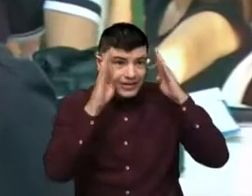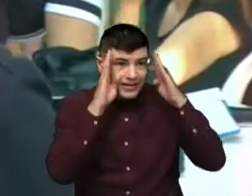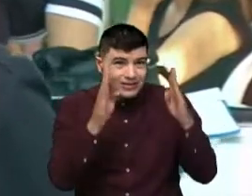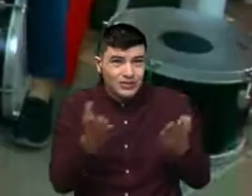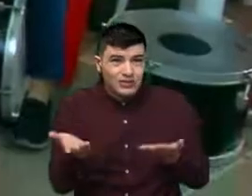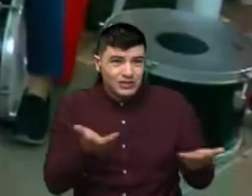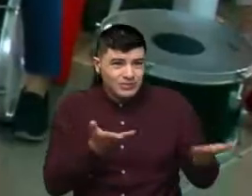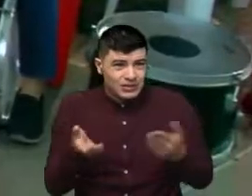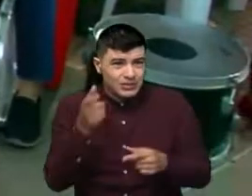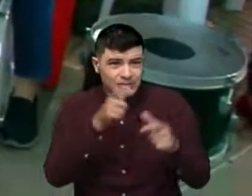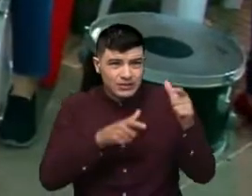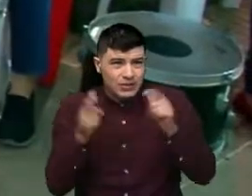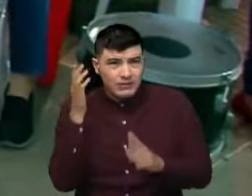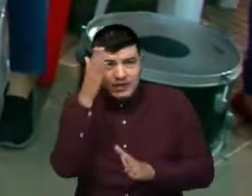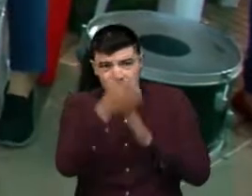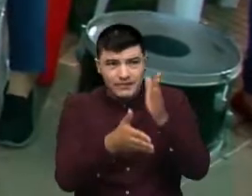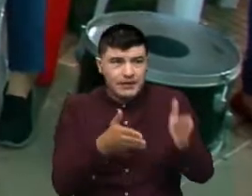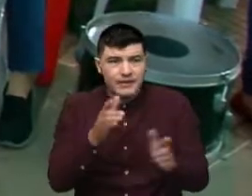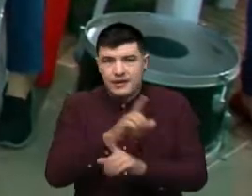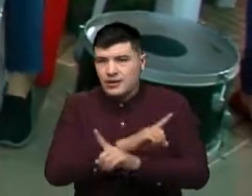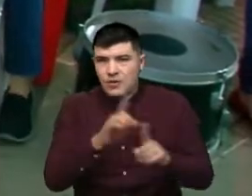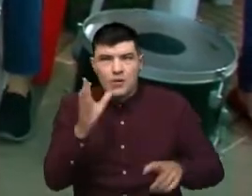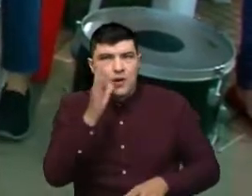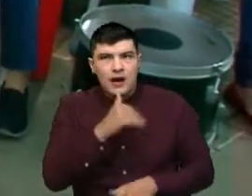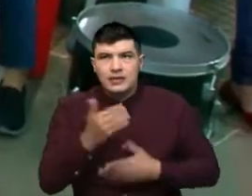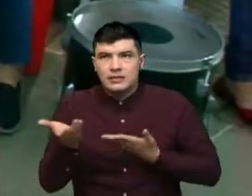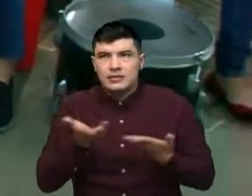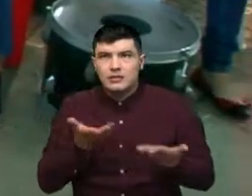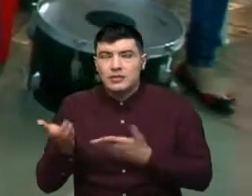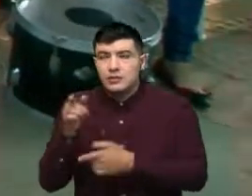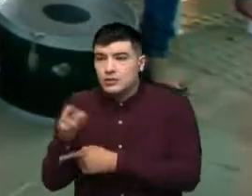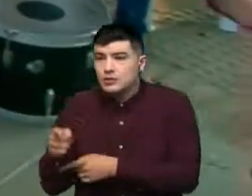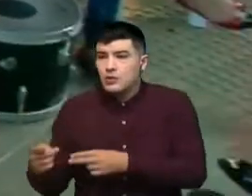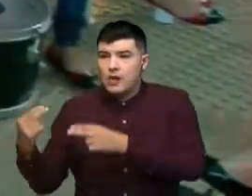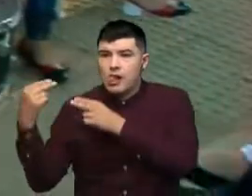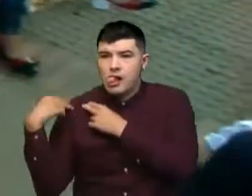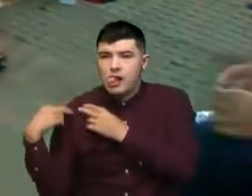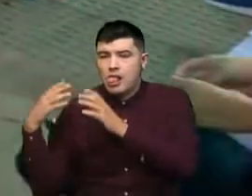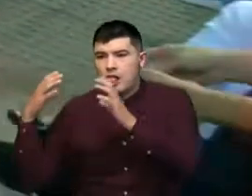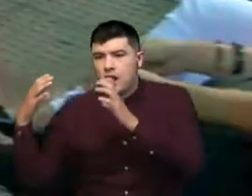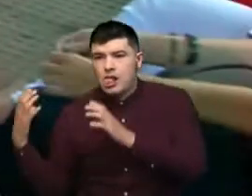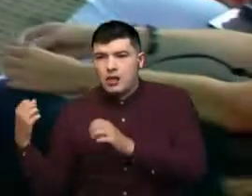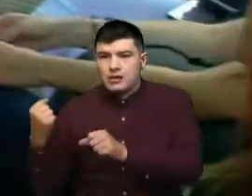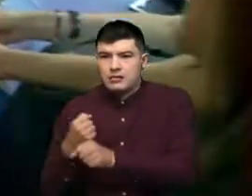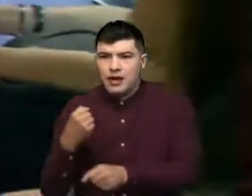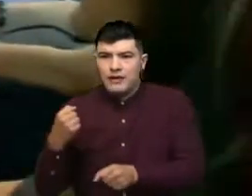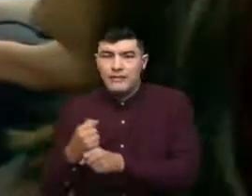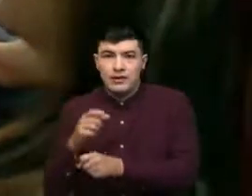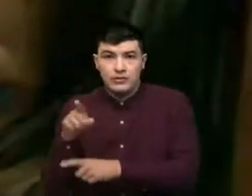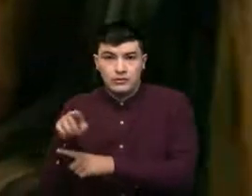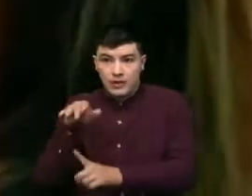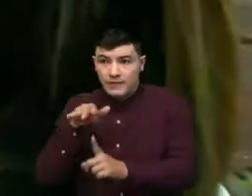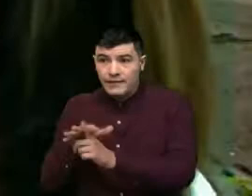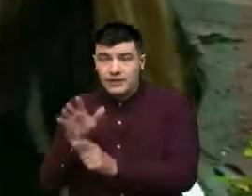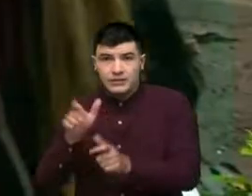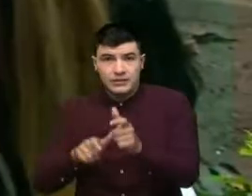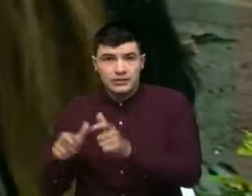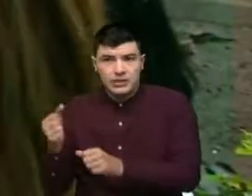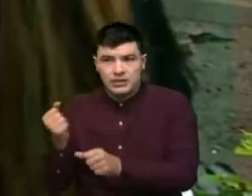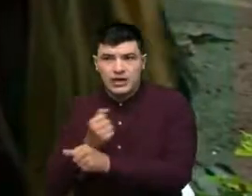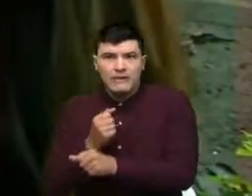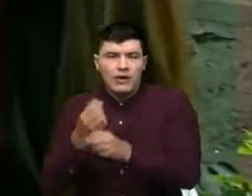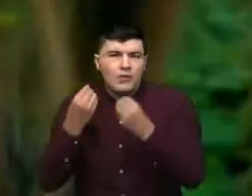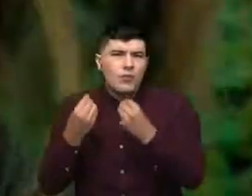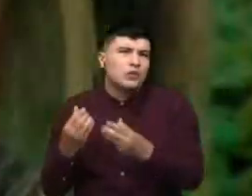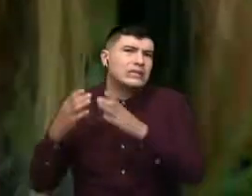directamente al público no según dirigentes sindicales existe una recarga laboral y exceso de trabajo hacia los empleados del instituto